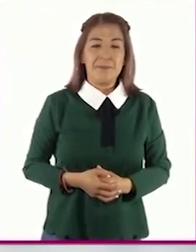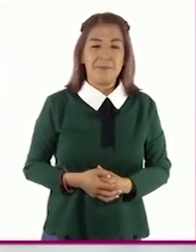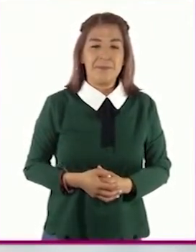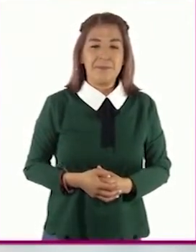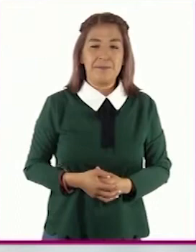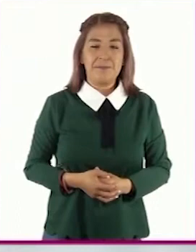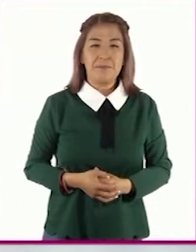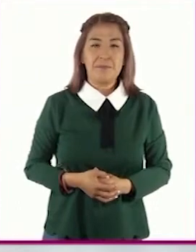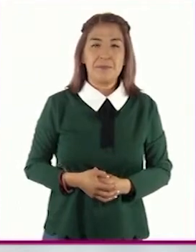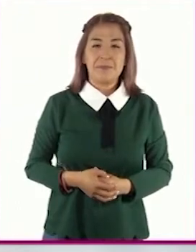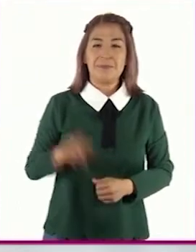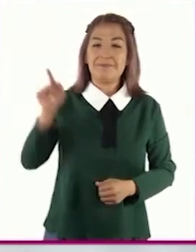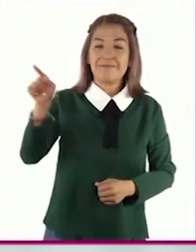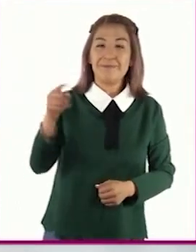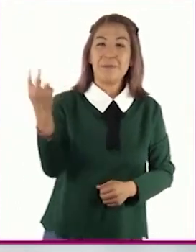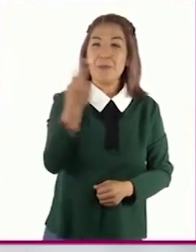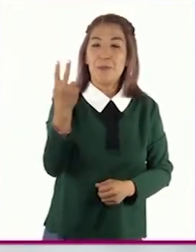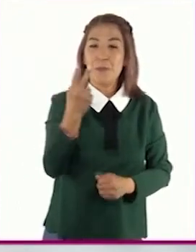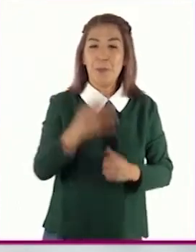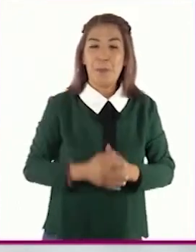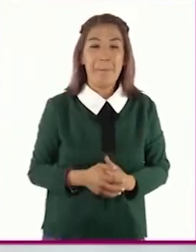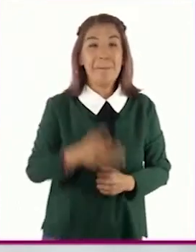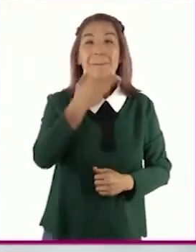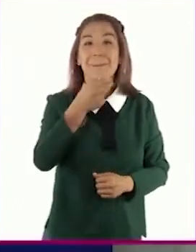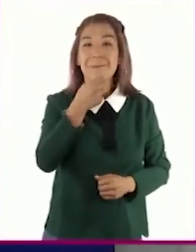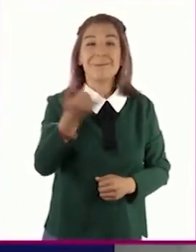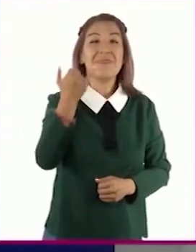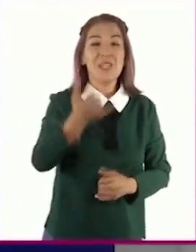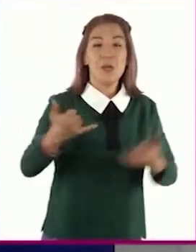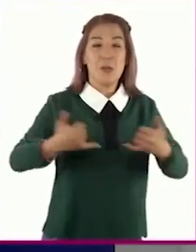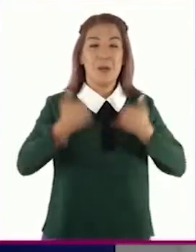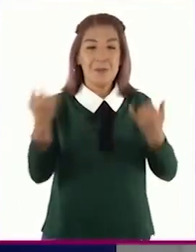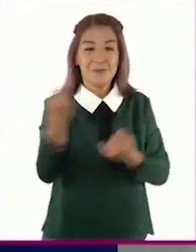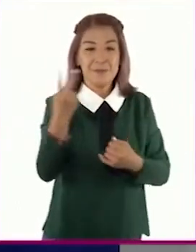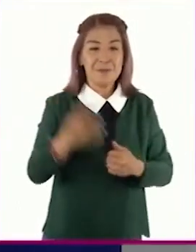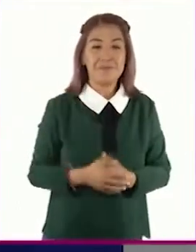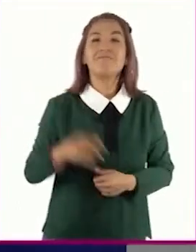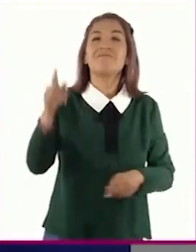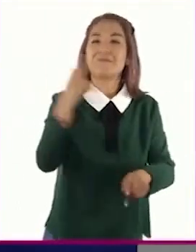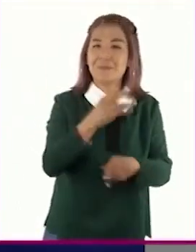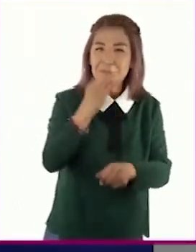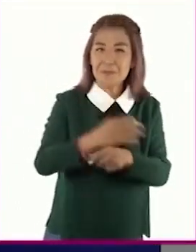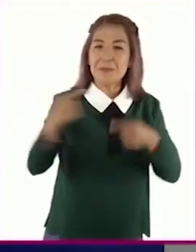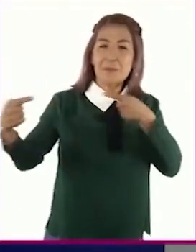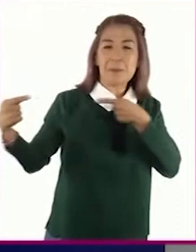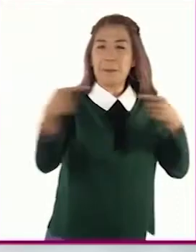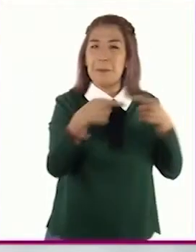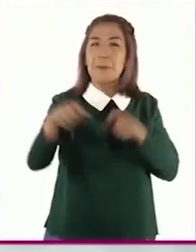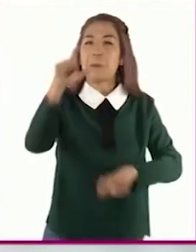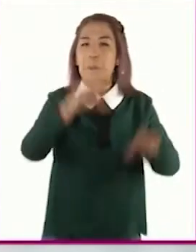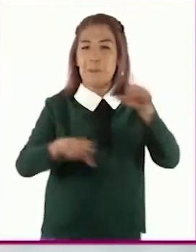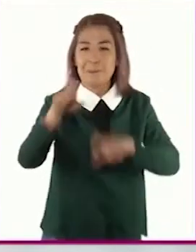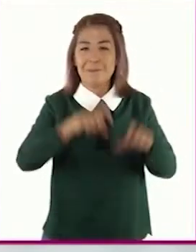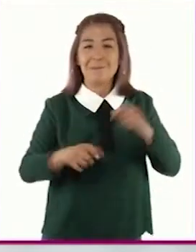Son radiactivo y chico corrosivo. Los convoco a un duelo de reacciones